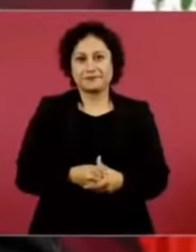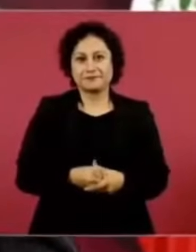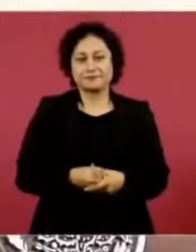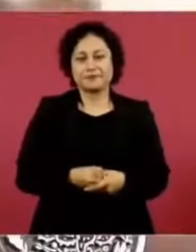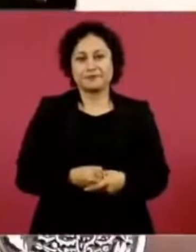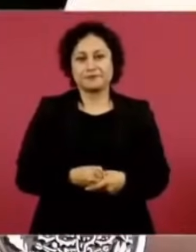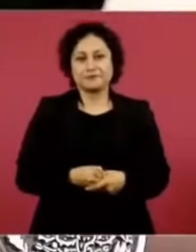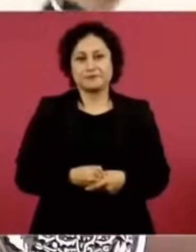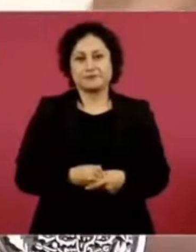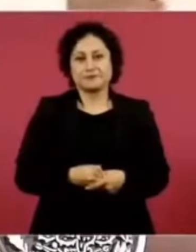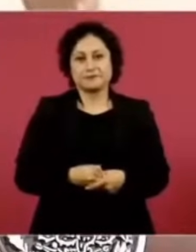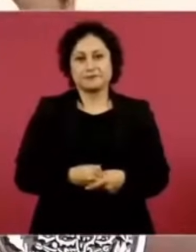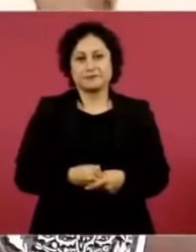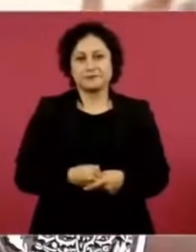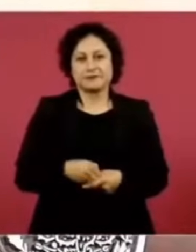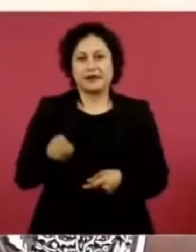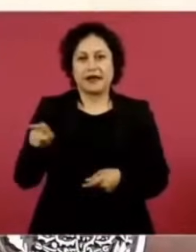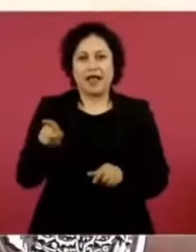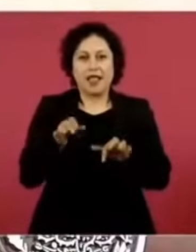las mentiras, ¿no?